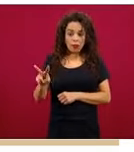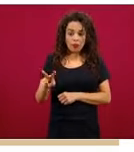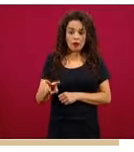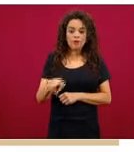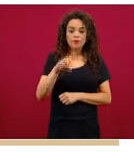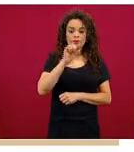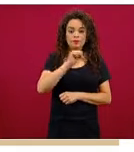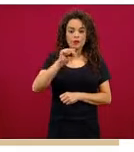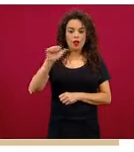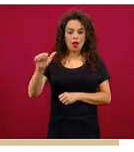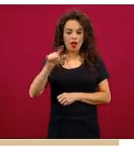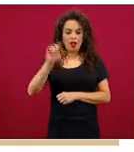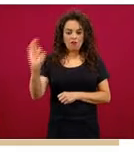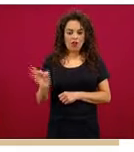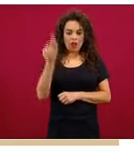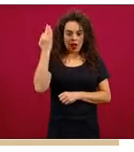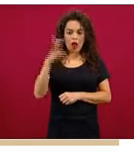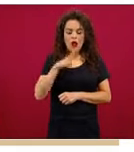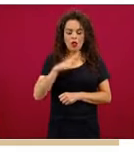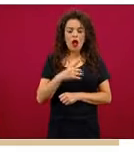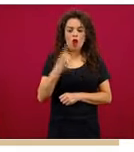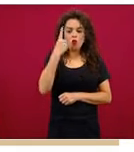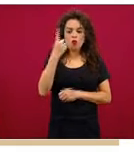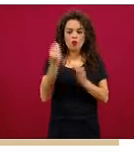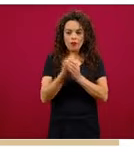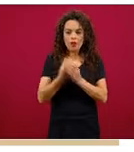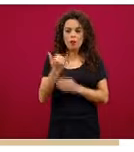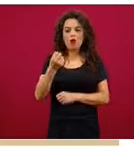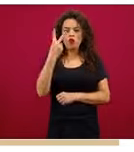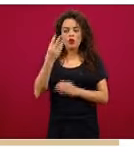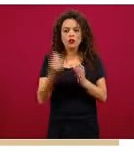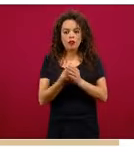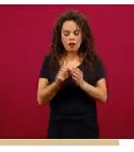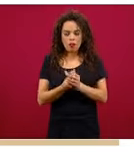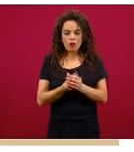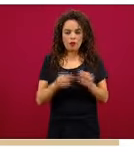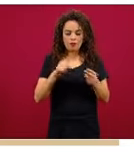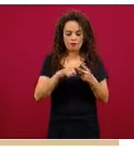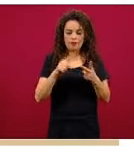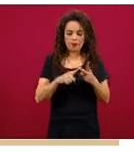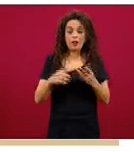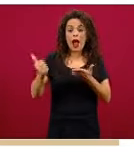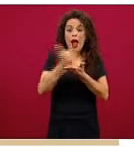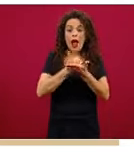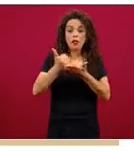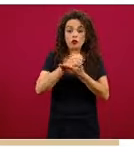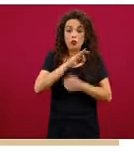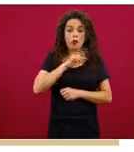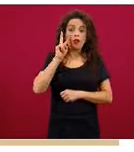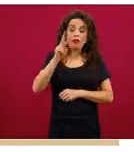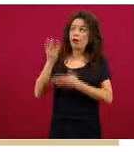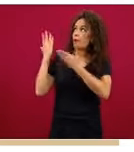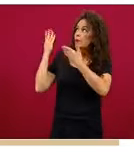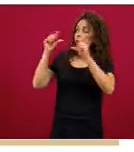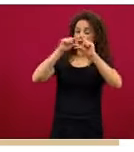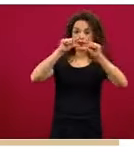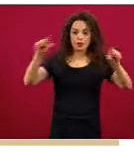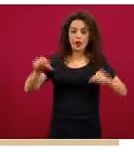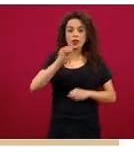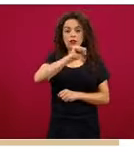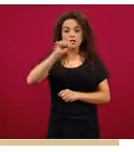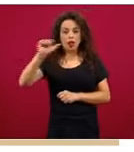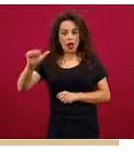Federal tiene 2, un tipo 1 y un tipo 2. En el estado, lo están marcados con azul los de la Secretaría de Salud y los del Estado de